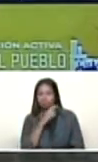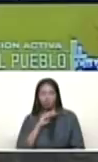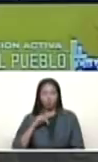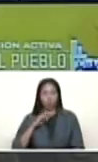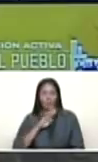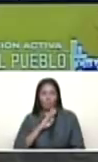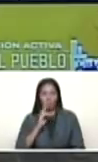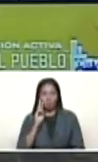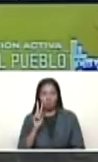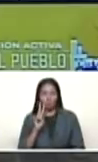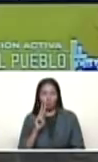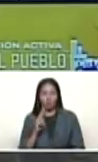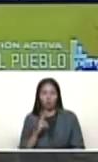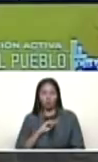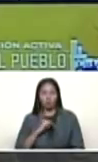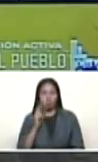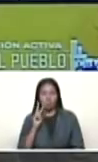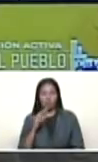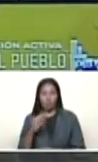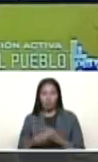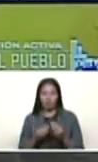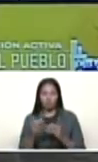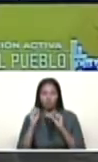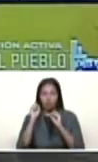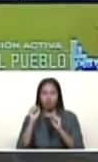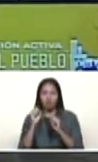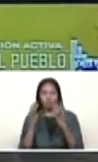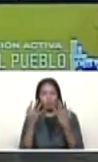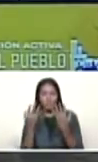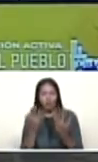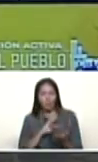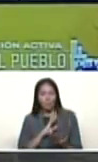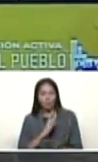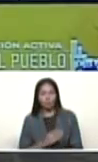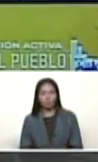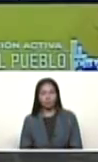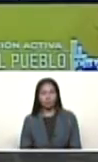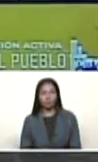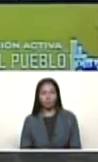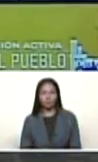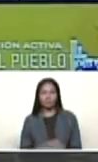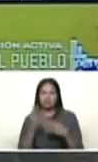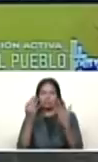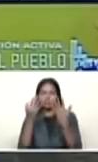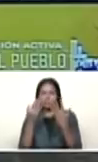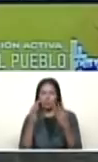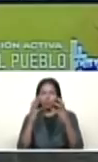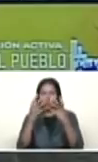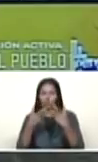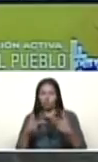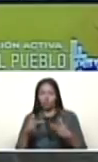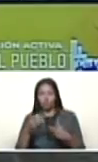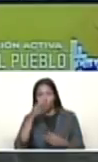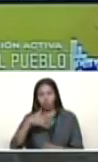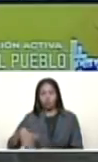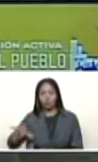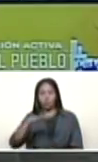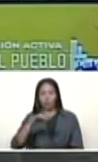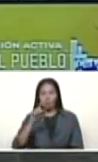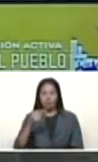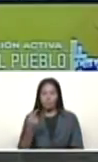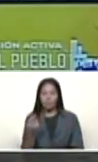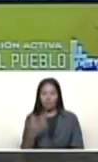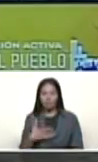Y lo iremos haciendo y logrando con estas manos. Las manos productivas de un pueblo que